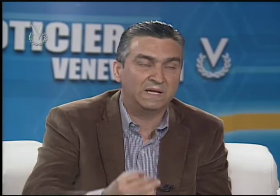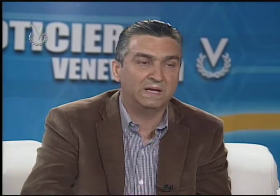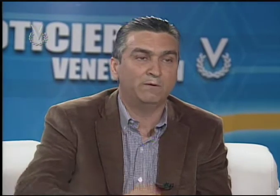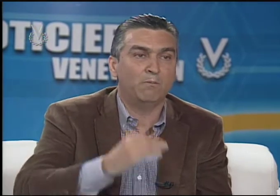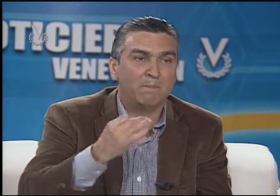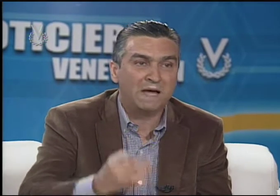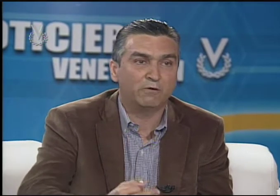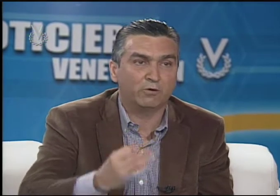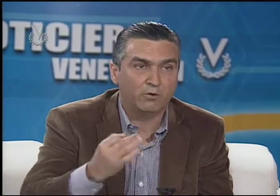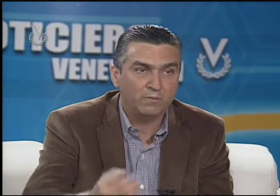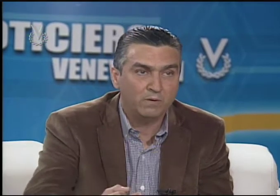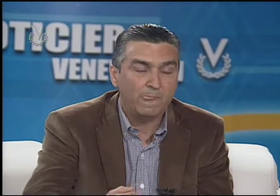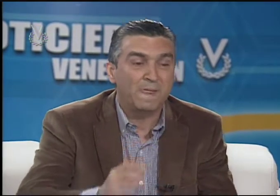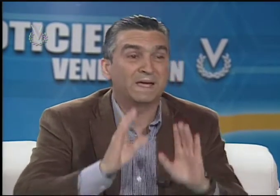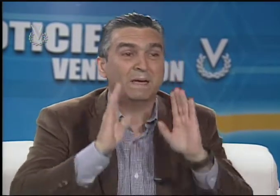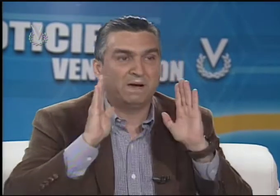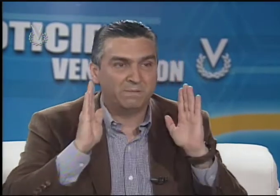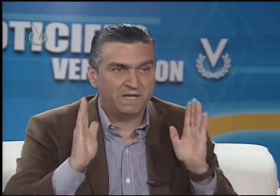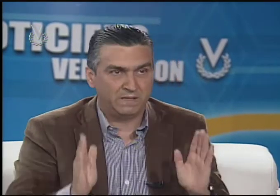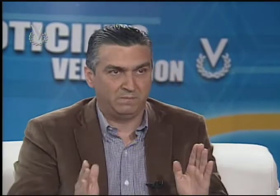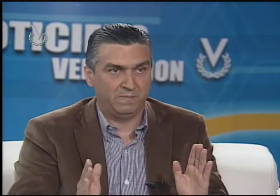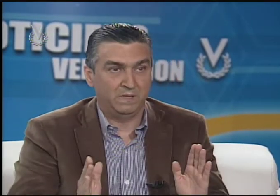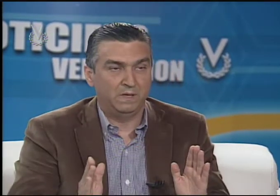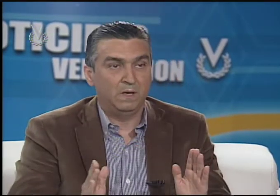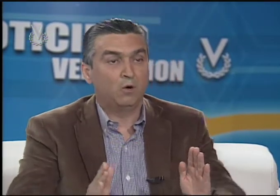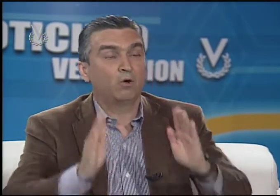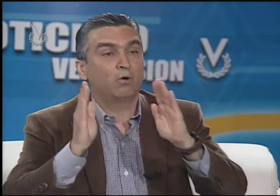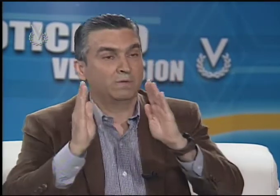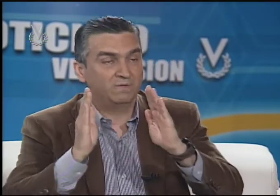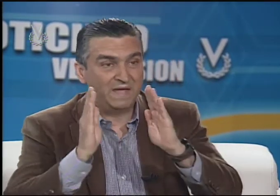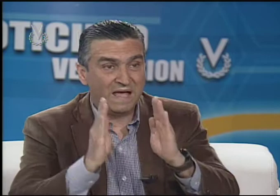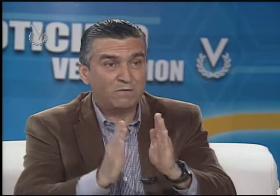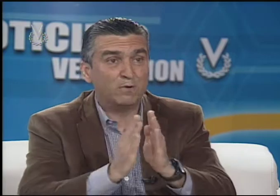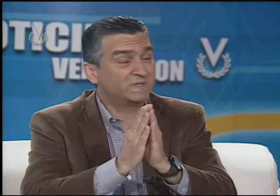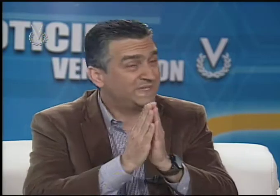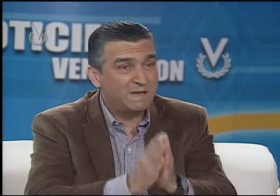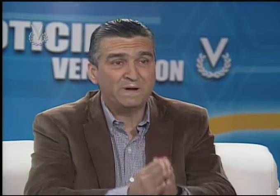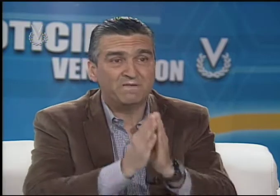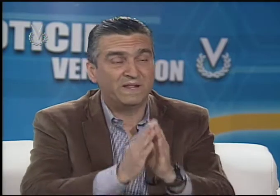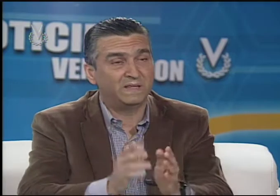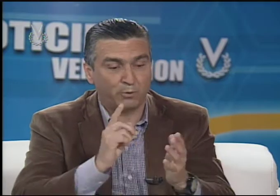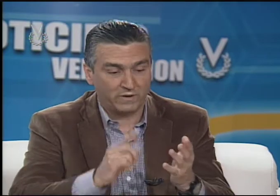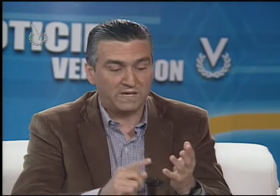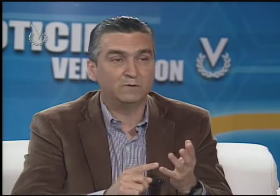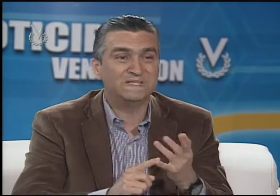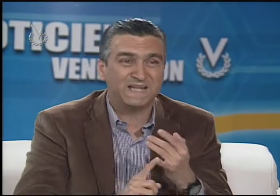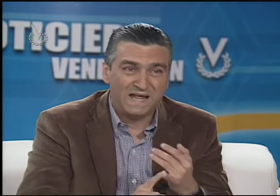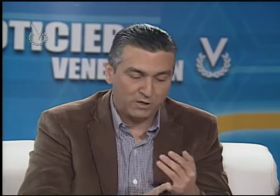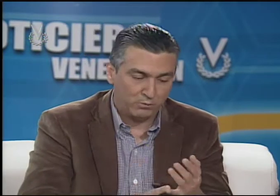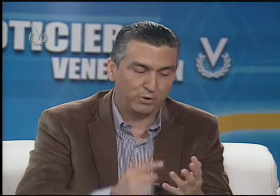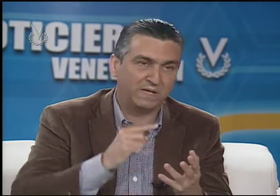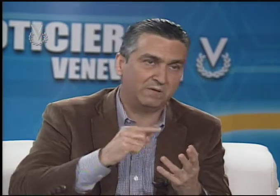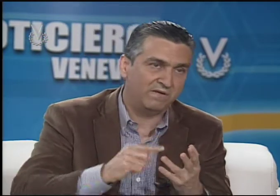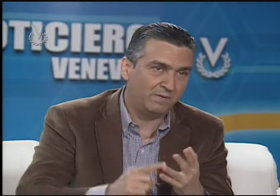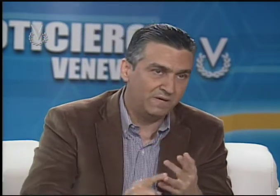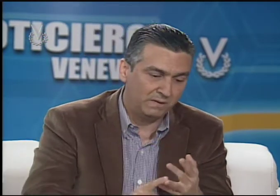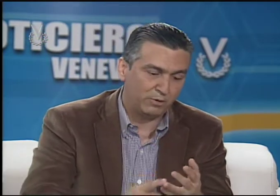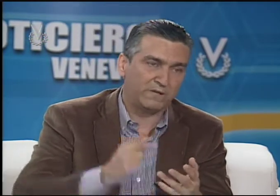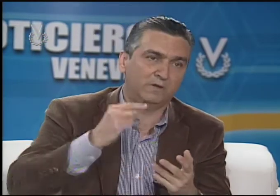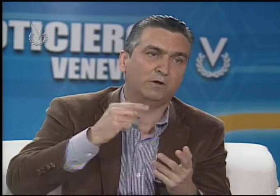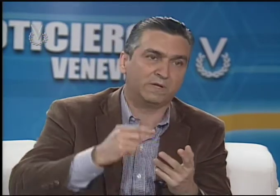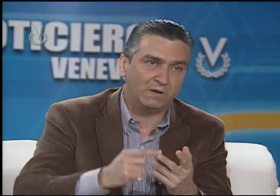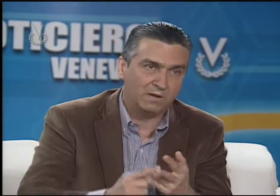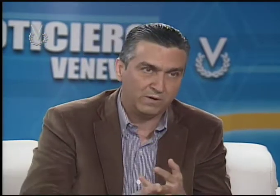restablecimiento de los equilibrios macroeconómicos que permitan, dejando siempre al frente, protegiendo el salario, protegiendo a la